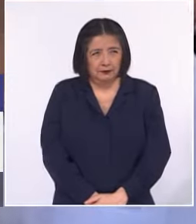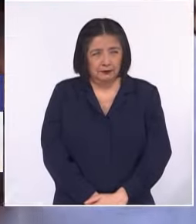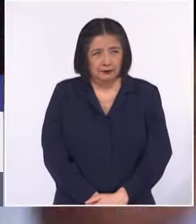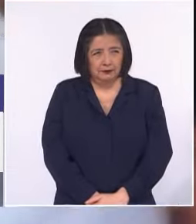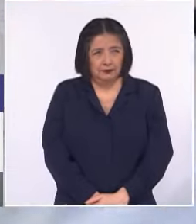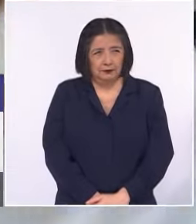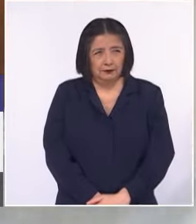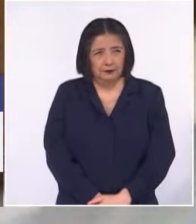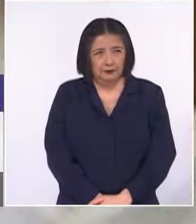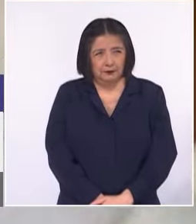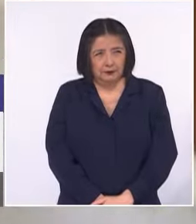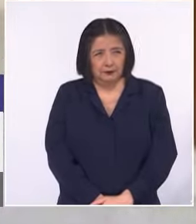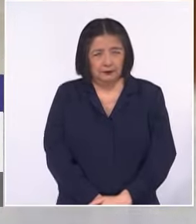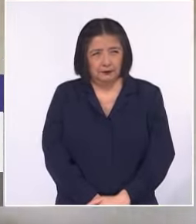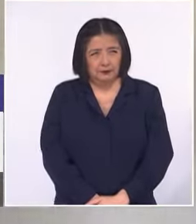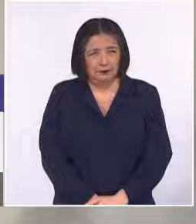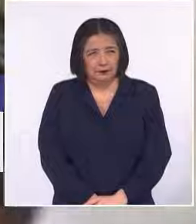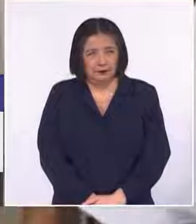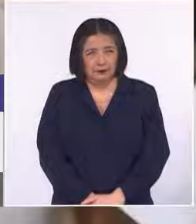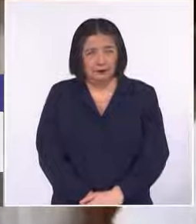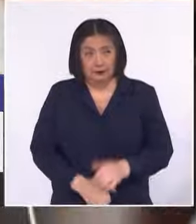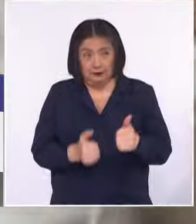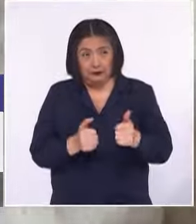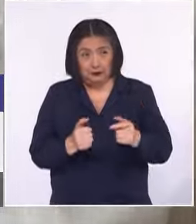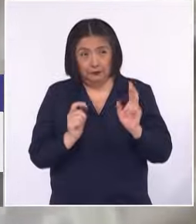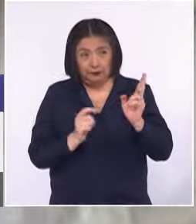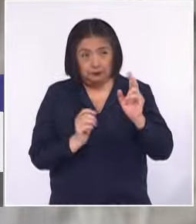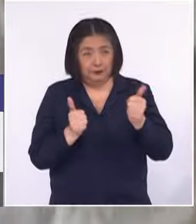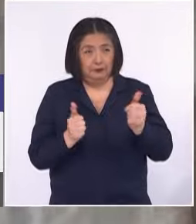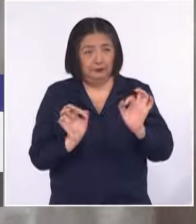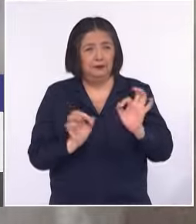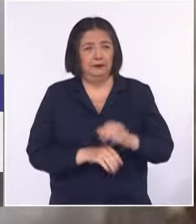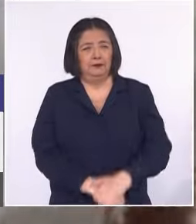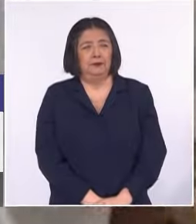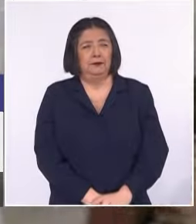Ahí está. A ver, profesor, ahí está.